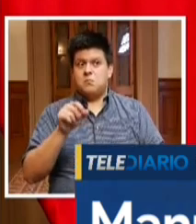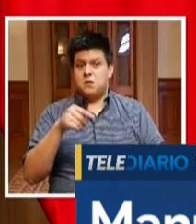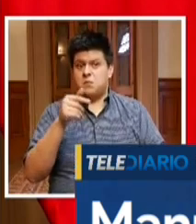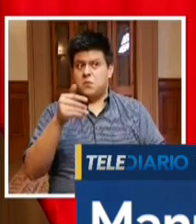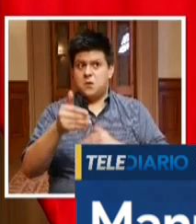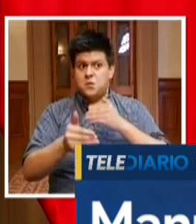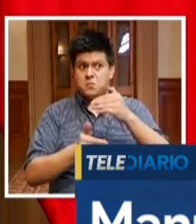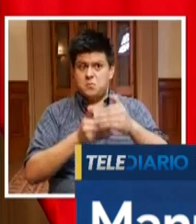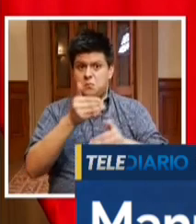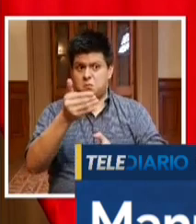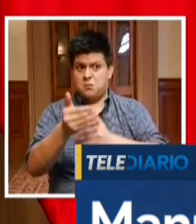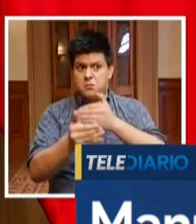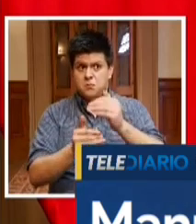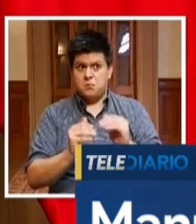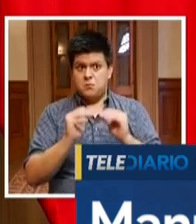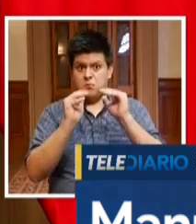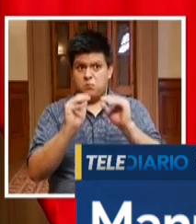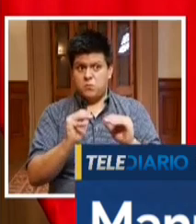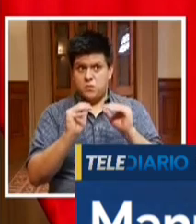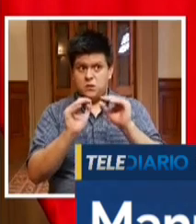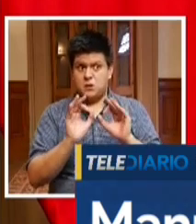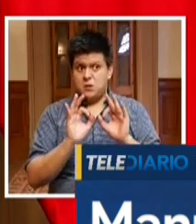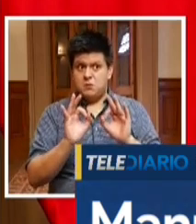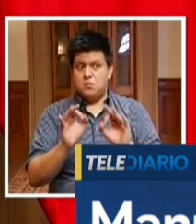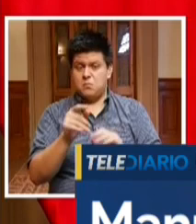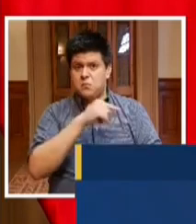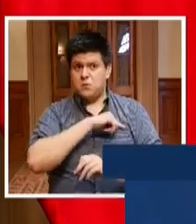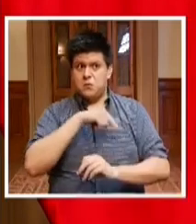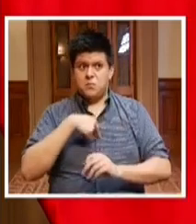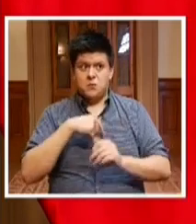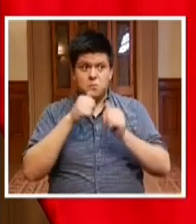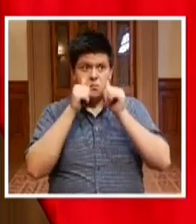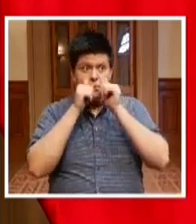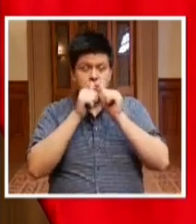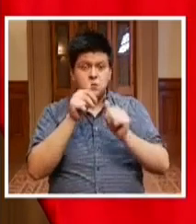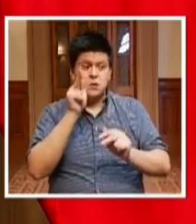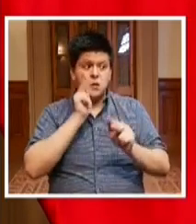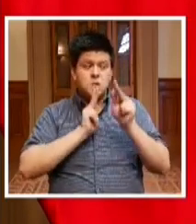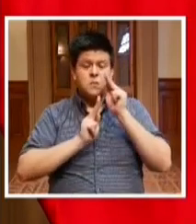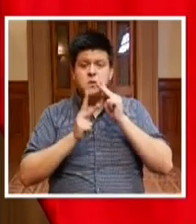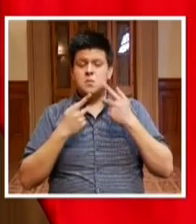favorablemente, se curan. Hay que estar al pendiente de esos pacientes, no son casos nuevos.